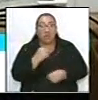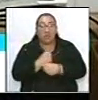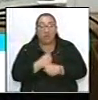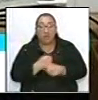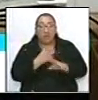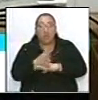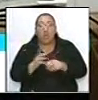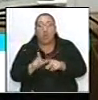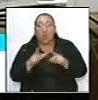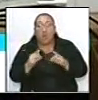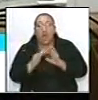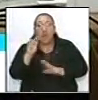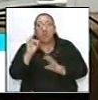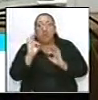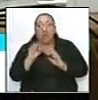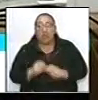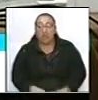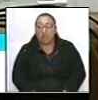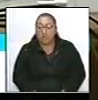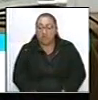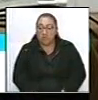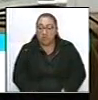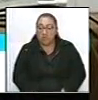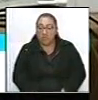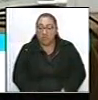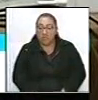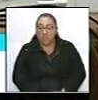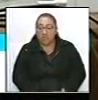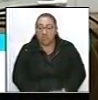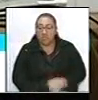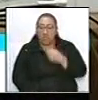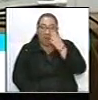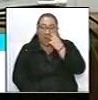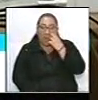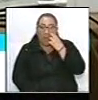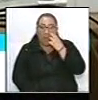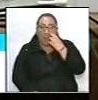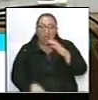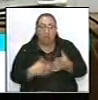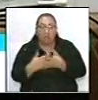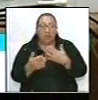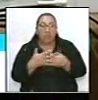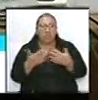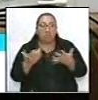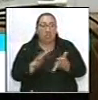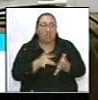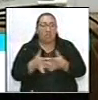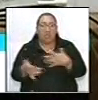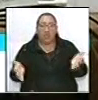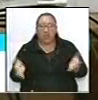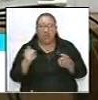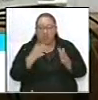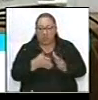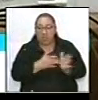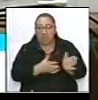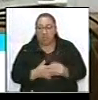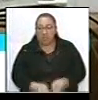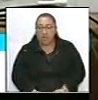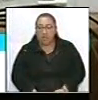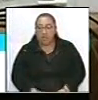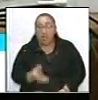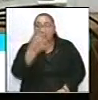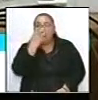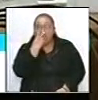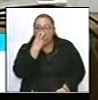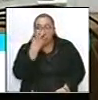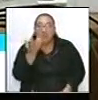un lugar de alto riesgo, no pueden ir simplemente con las manos vacías. Tienen que ir adecuadamente preparados, con las